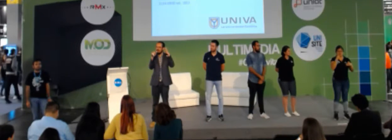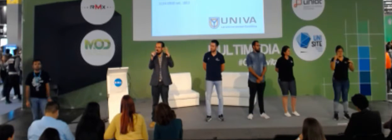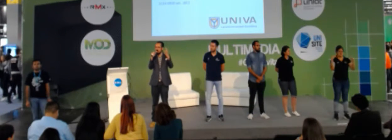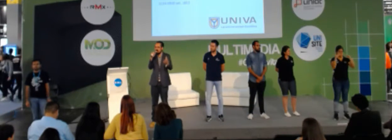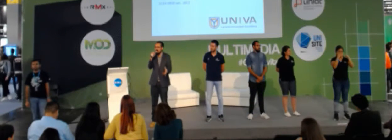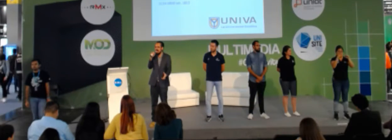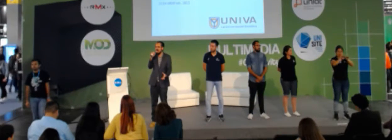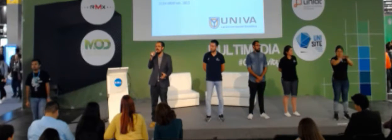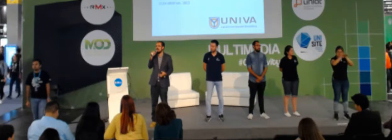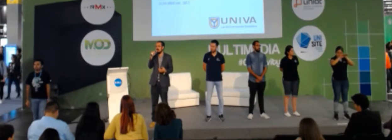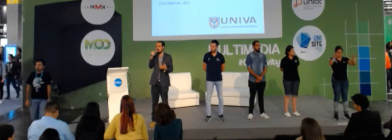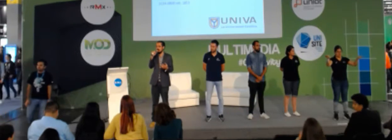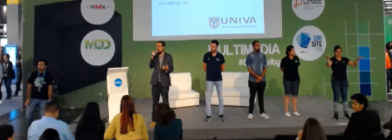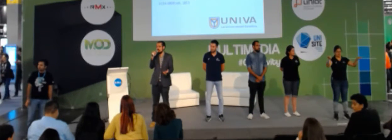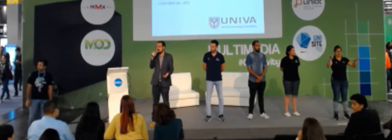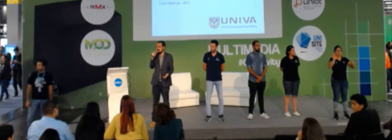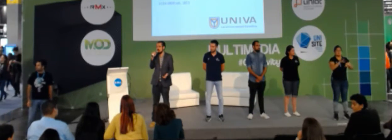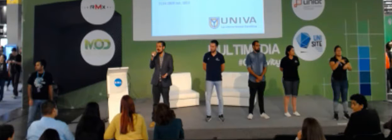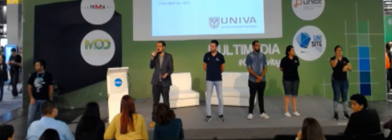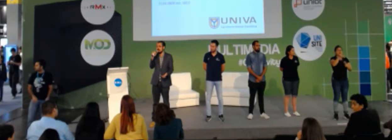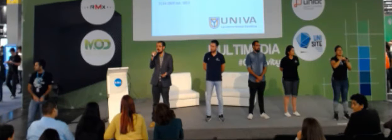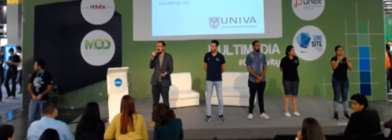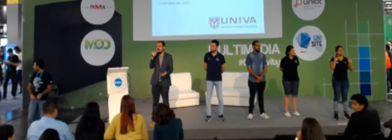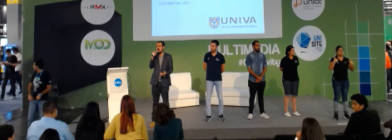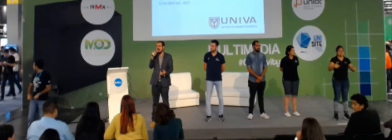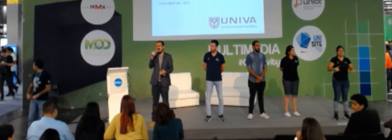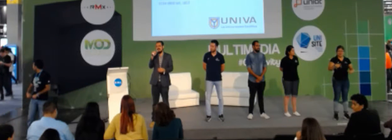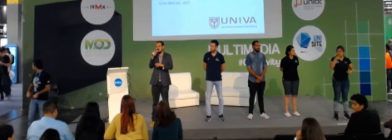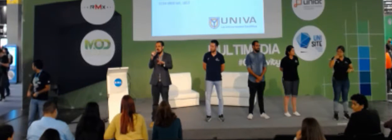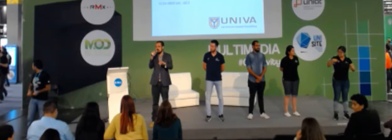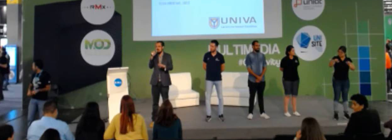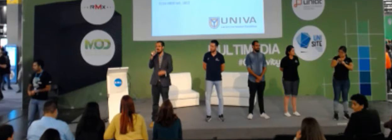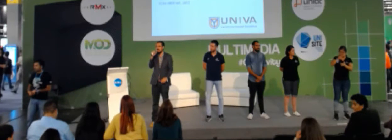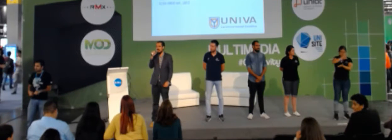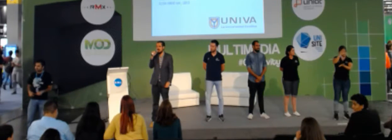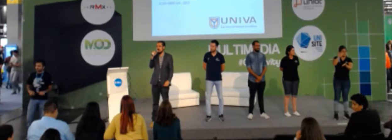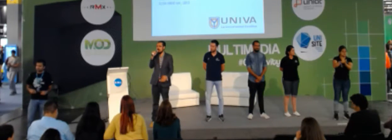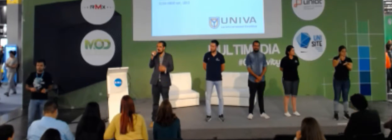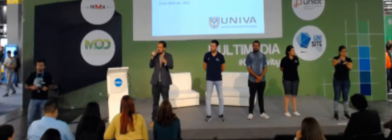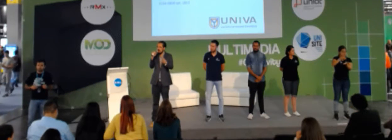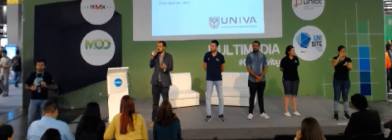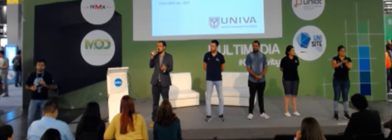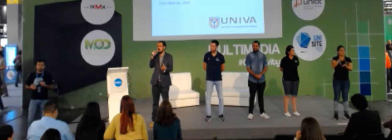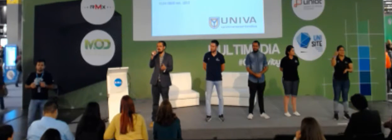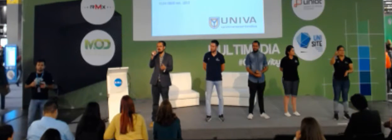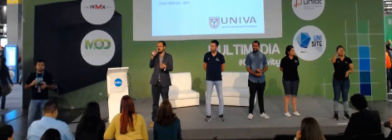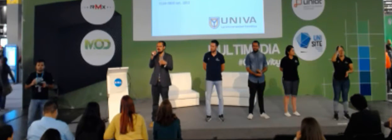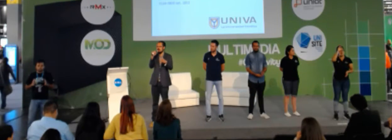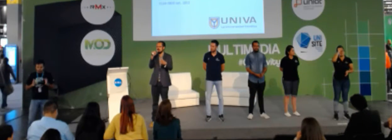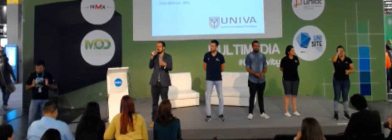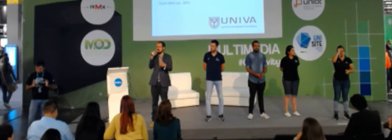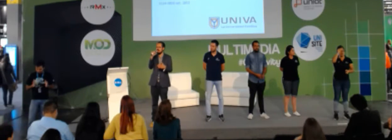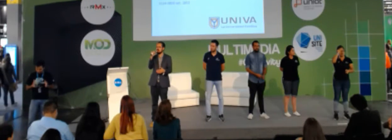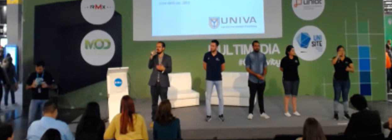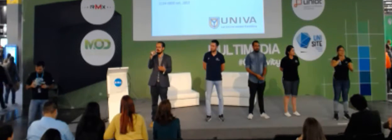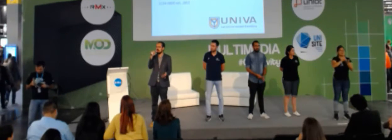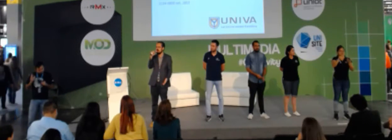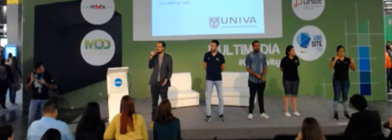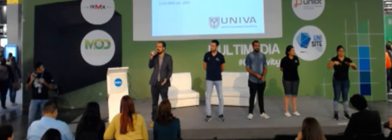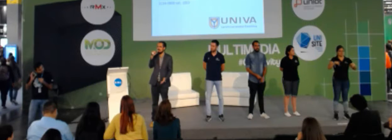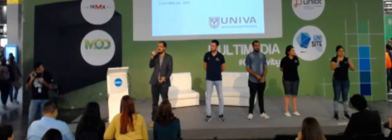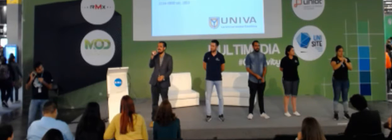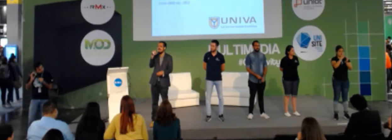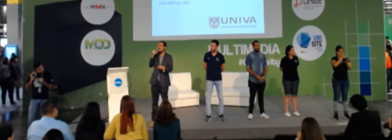la filosofía de los derechos humanos tal cual, así lo maneja la Convención Nacional, perdón, la Convención de Derechos de Personas